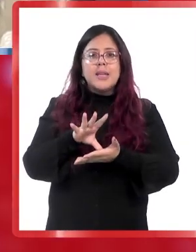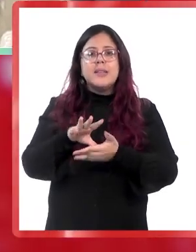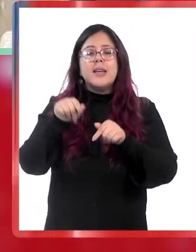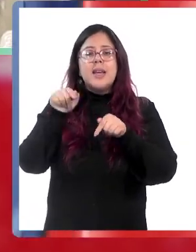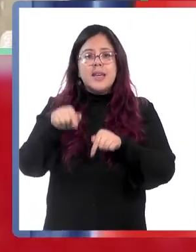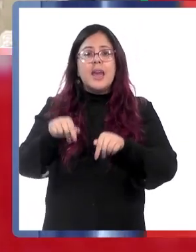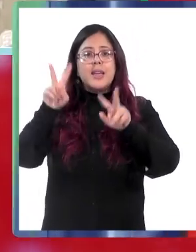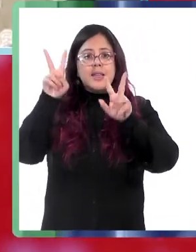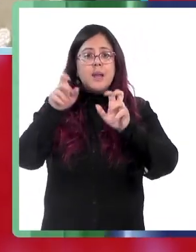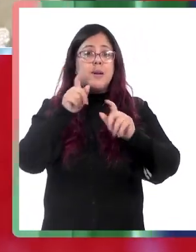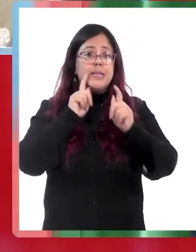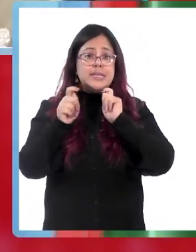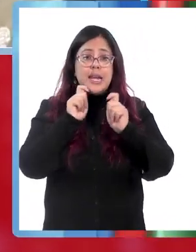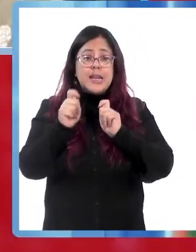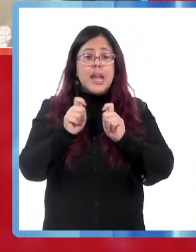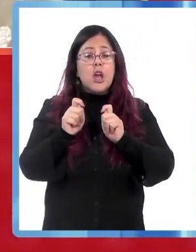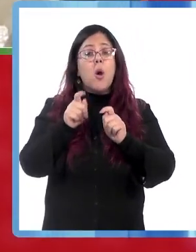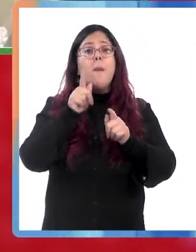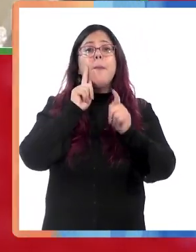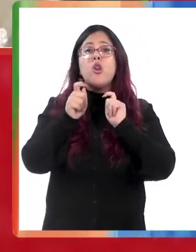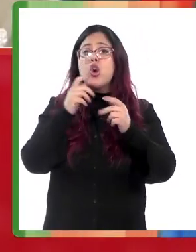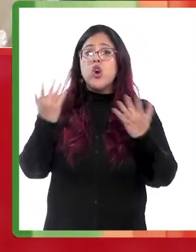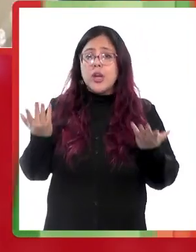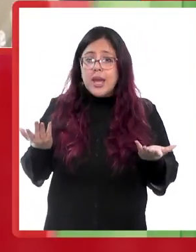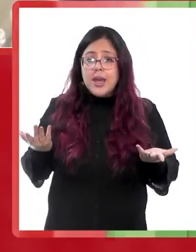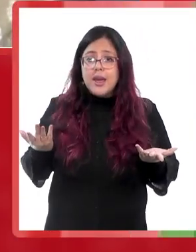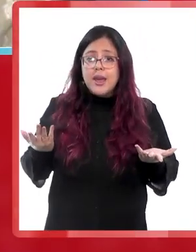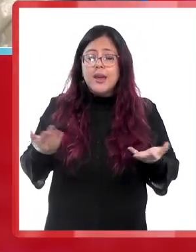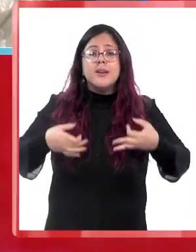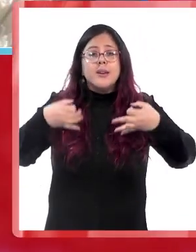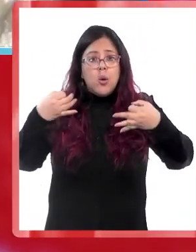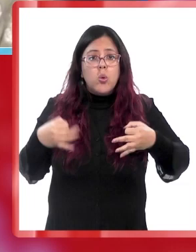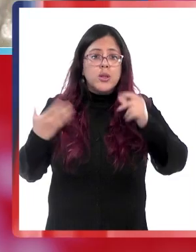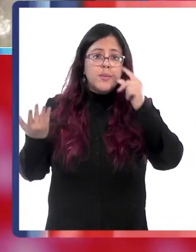van a tener conductas de riesgo, cuando me refiero a riesgo es a tener